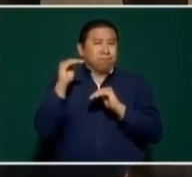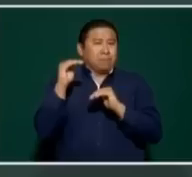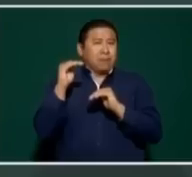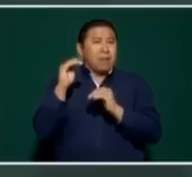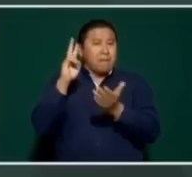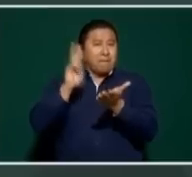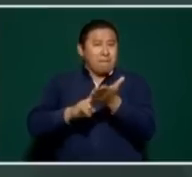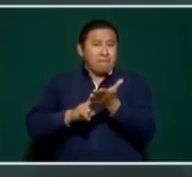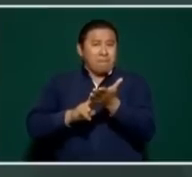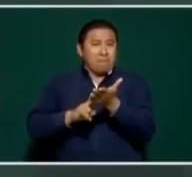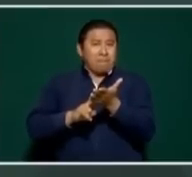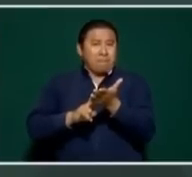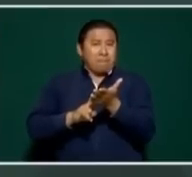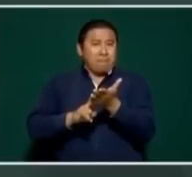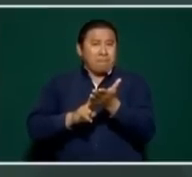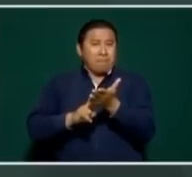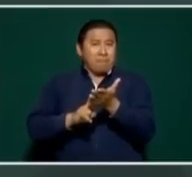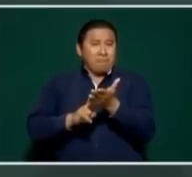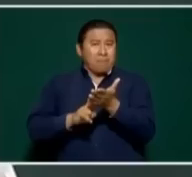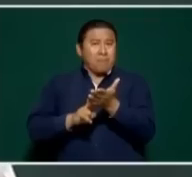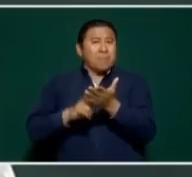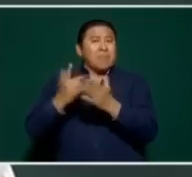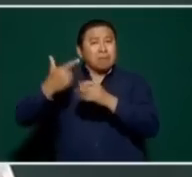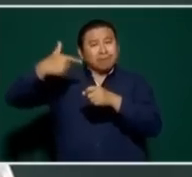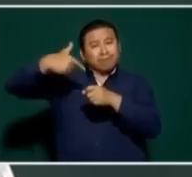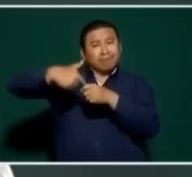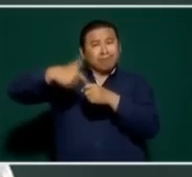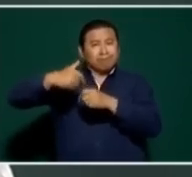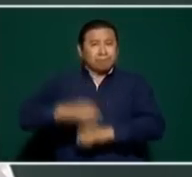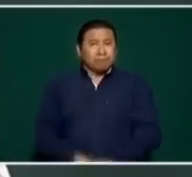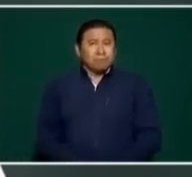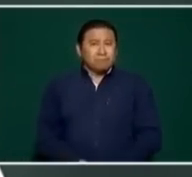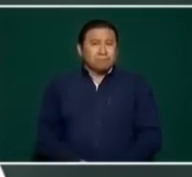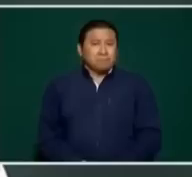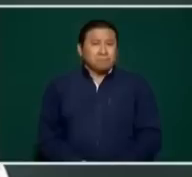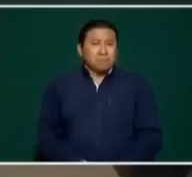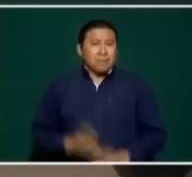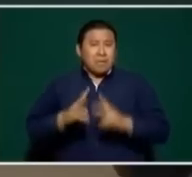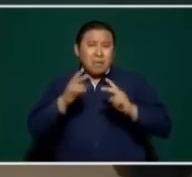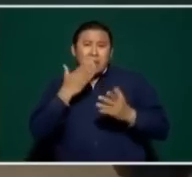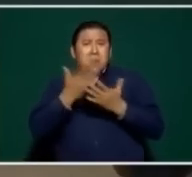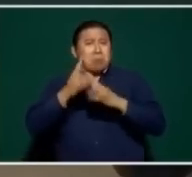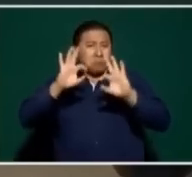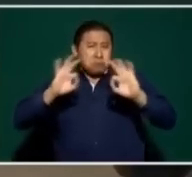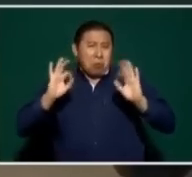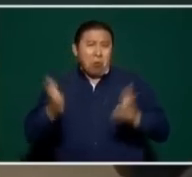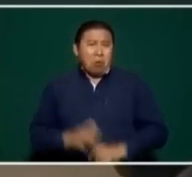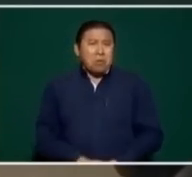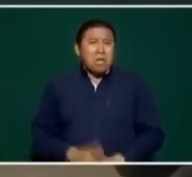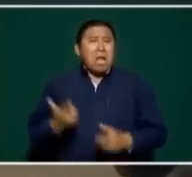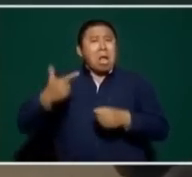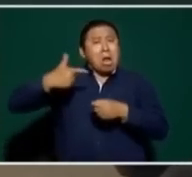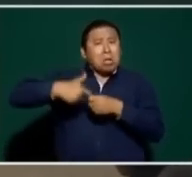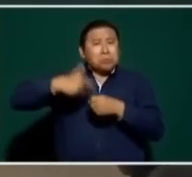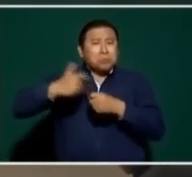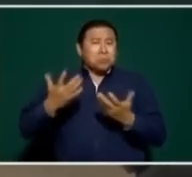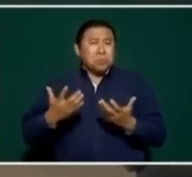el precio de los combustibles en términos reales,